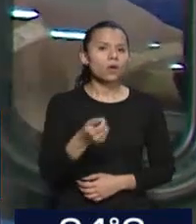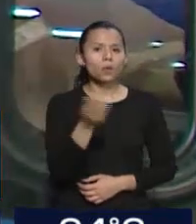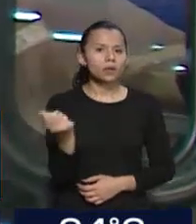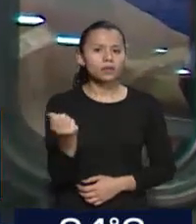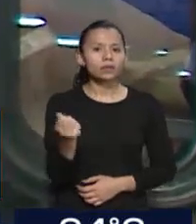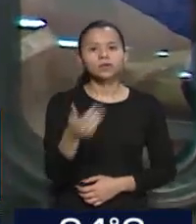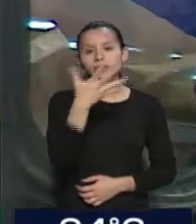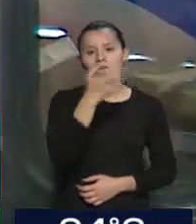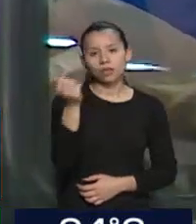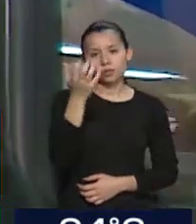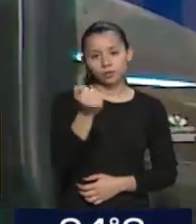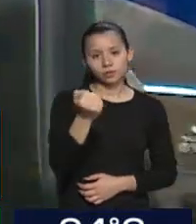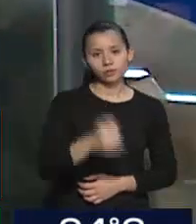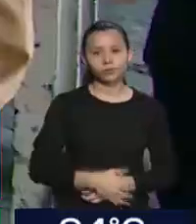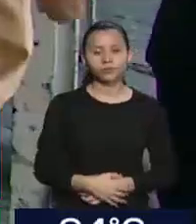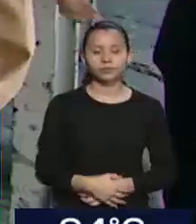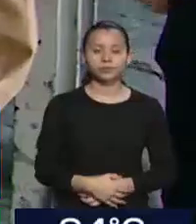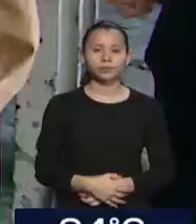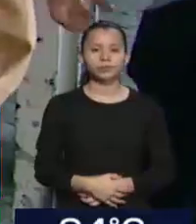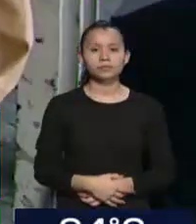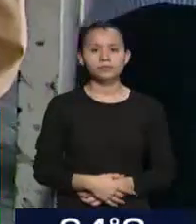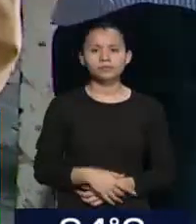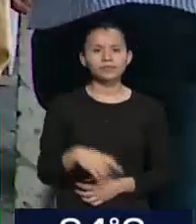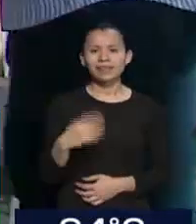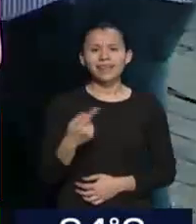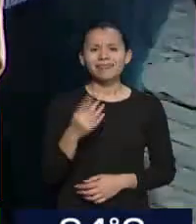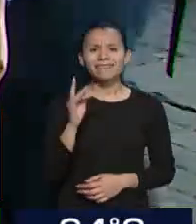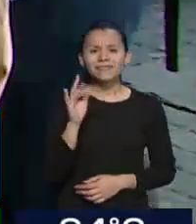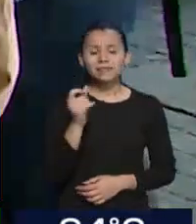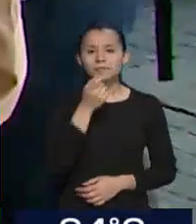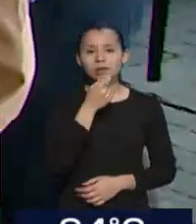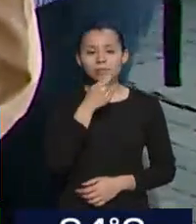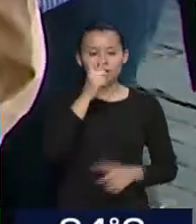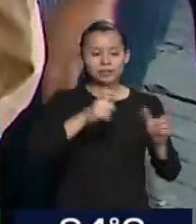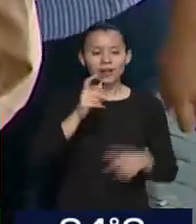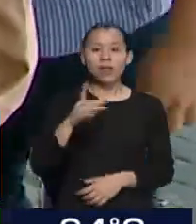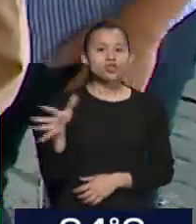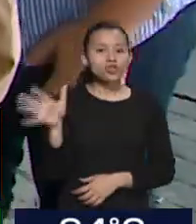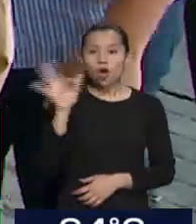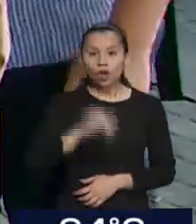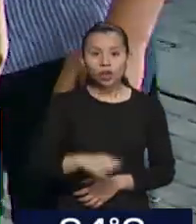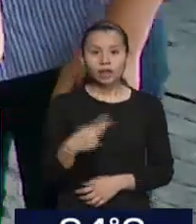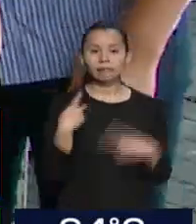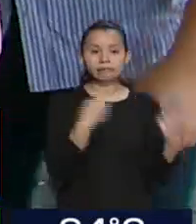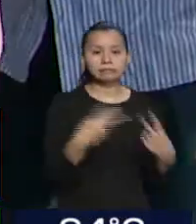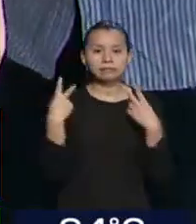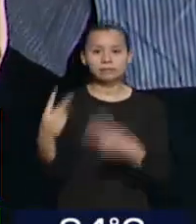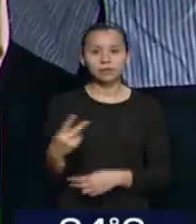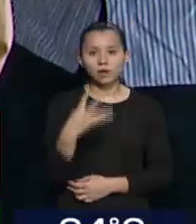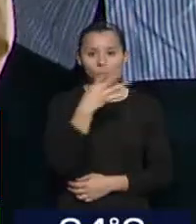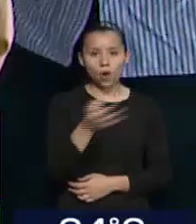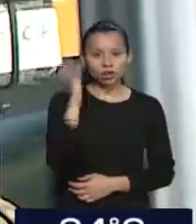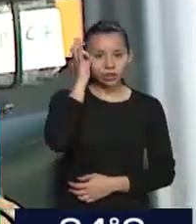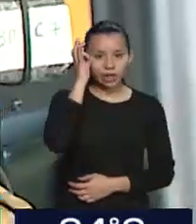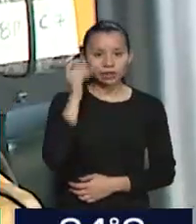pesos. Es difícil porque todas las personas que viajan todos los días, 430 de ida, 430 de vuelta, son casi